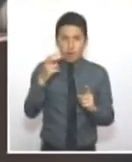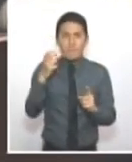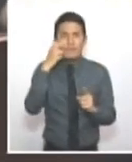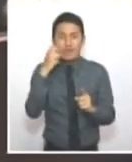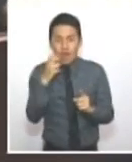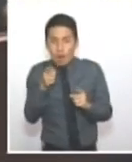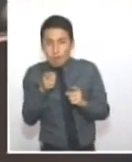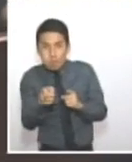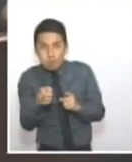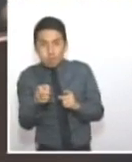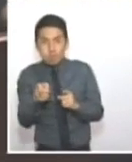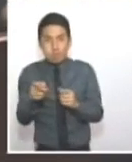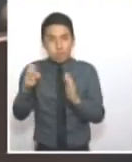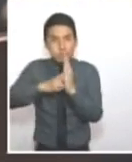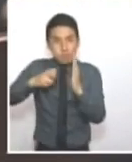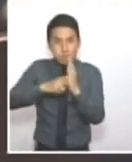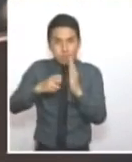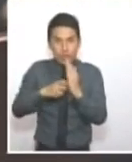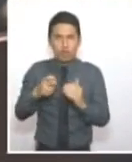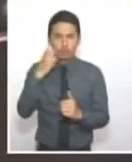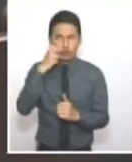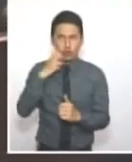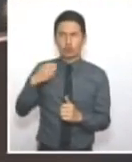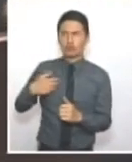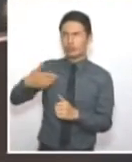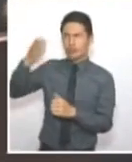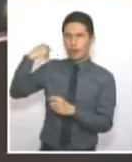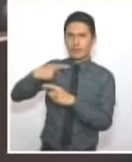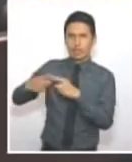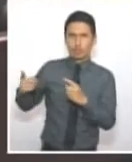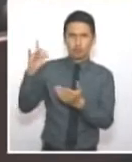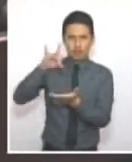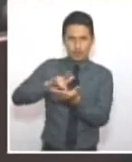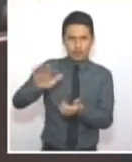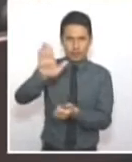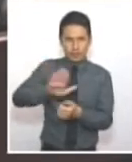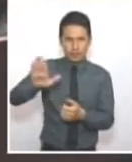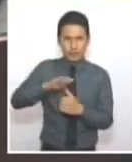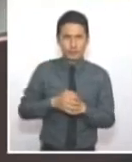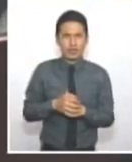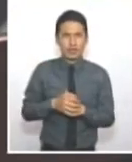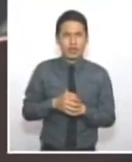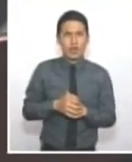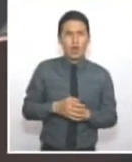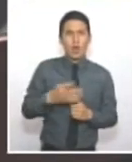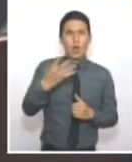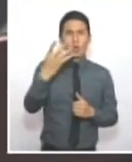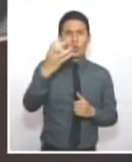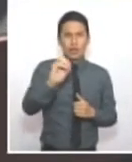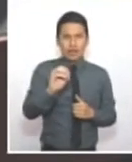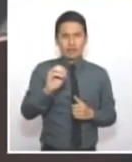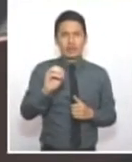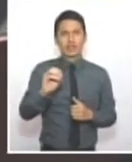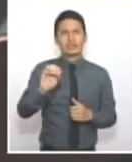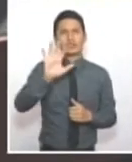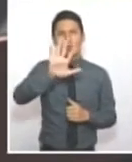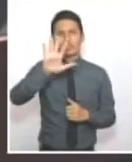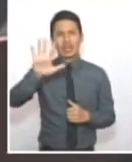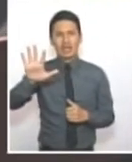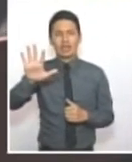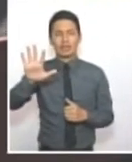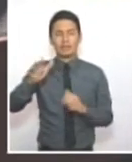Chocó, departamento donde estuve la semana pasada, entre 40 y 50 mil